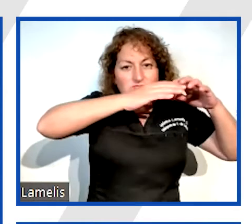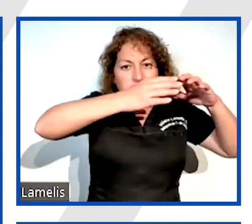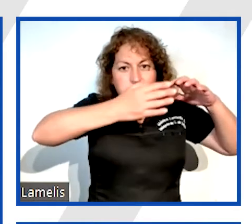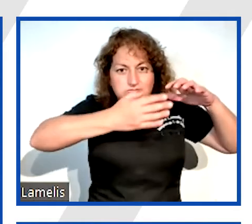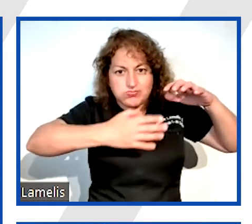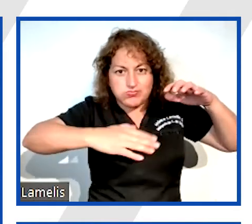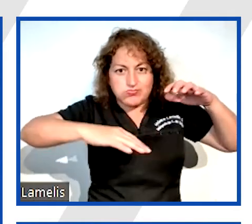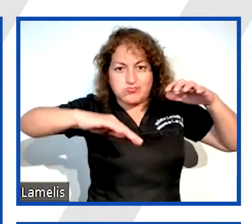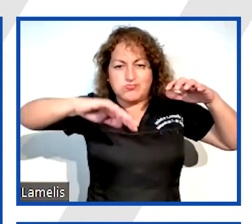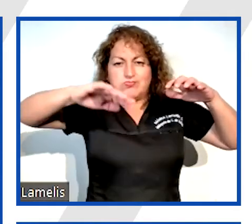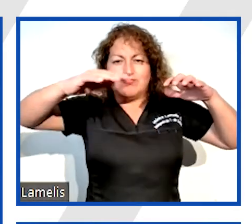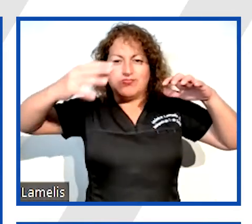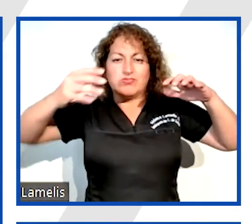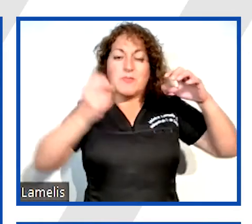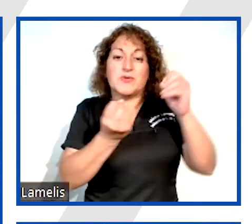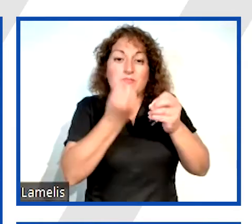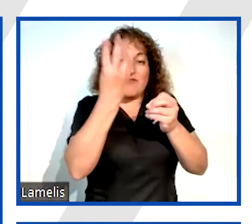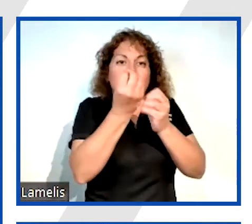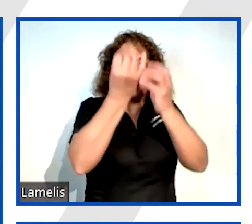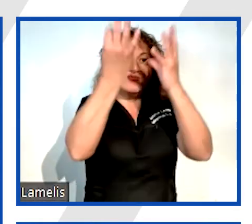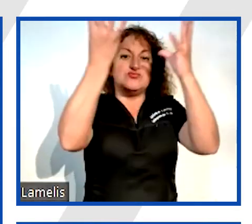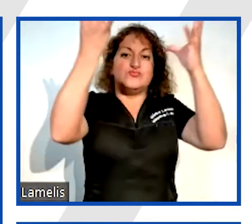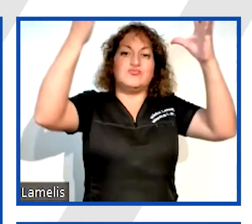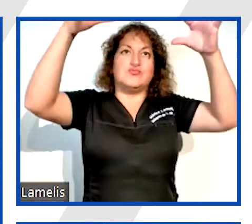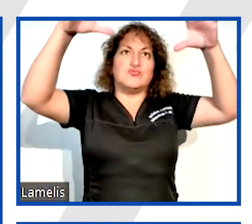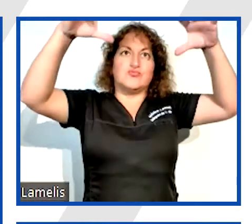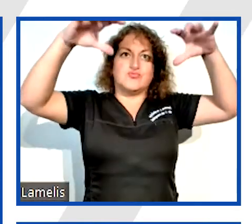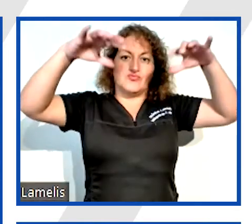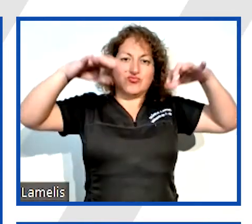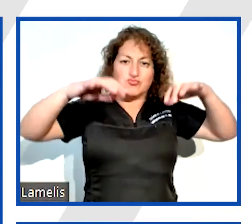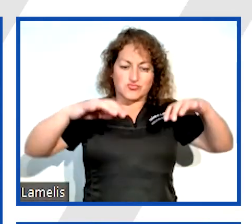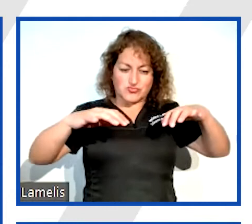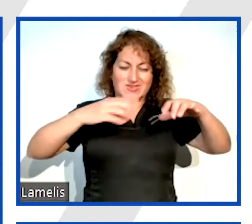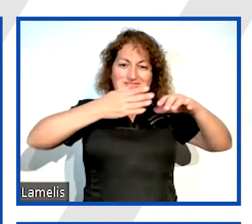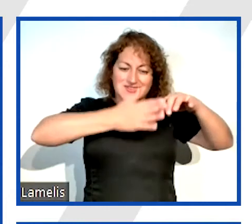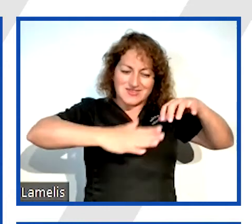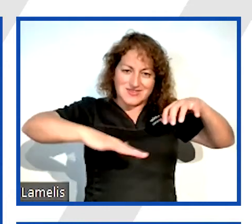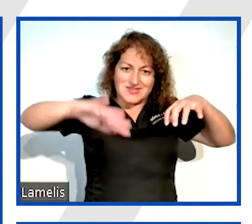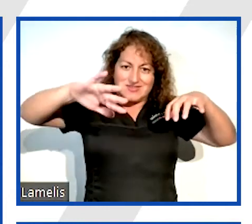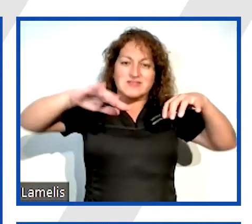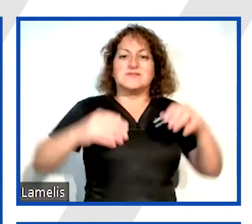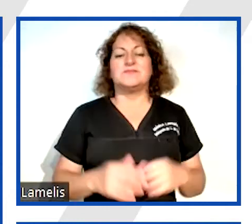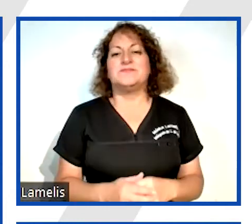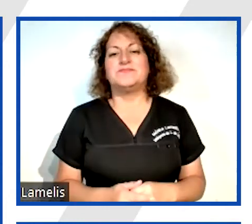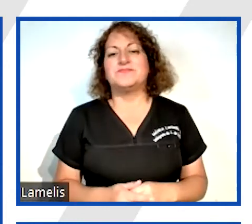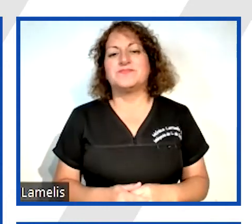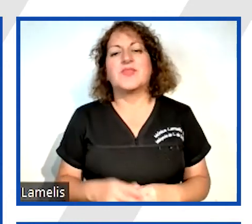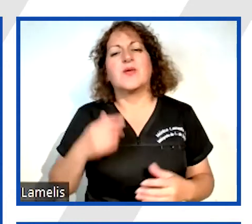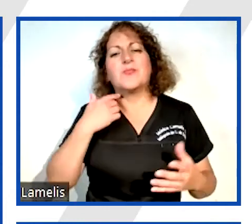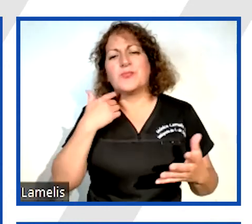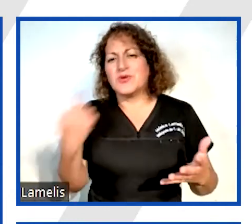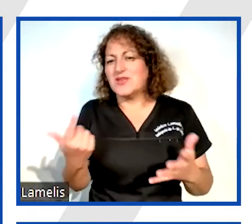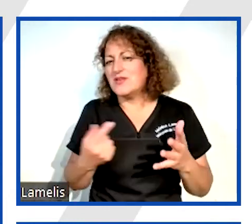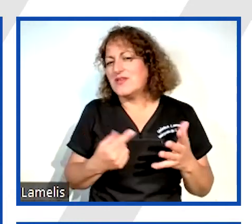itunes v baja es un cráter entonces qué pasa qué pasa porque el porque el éxito tanto con la